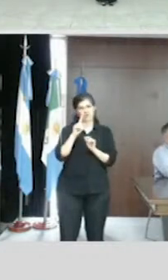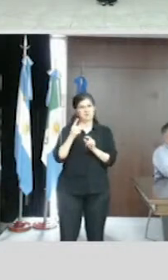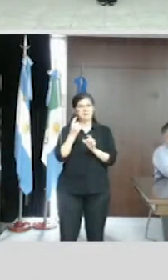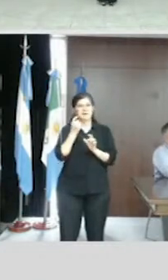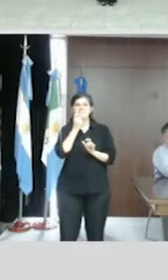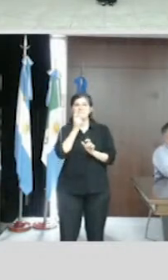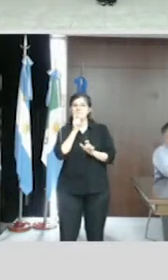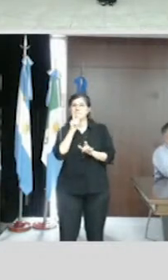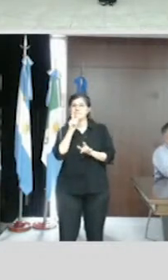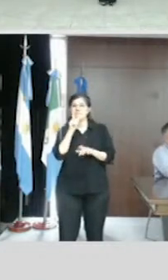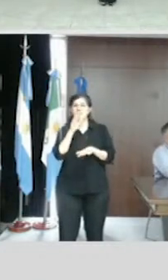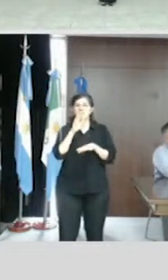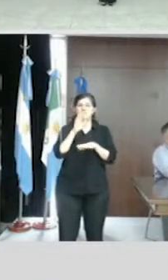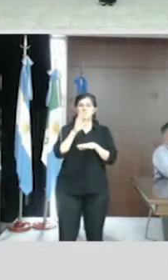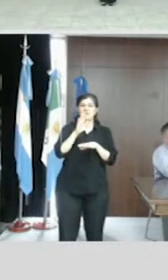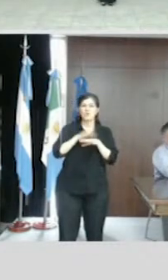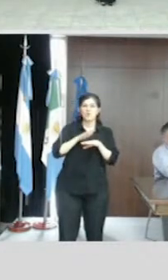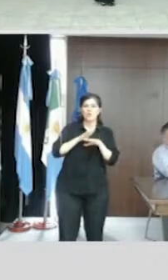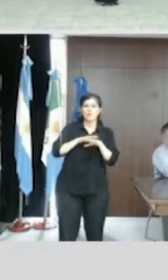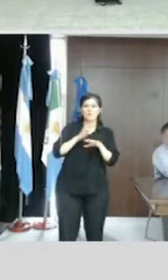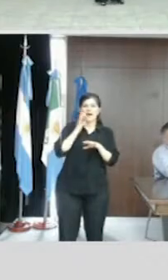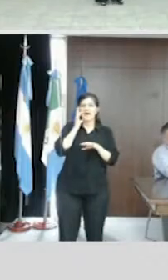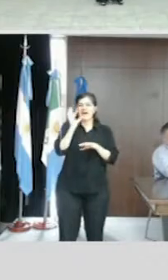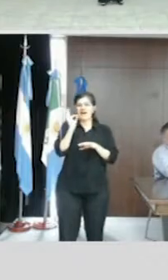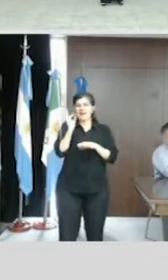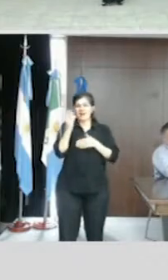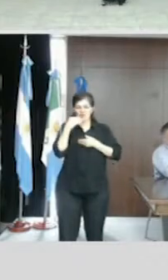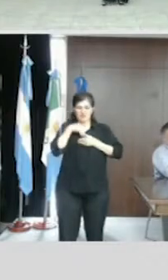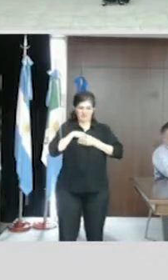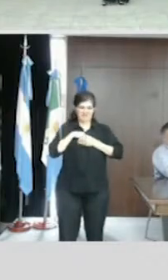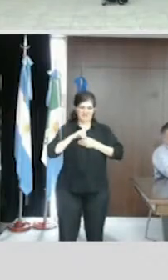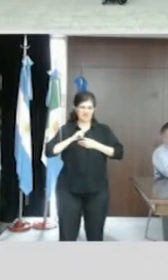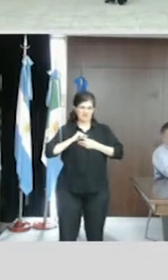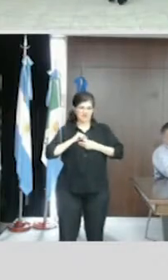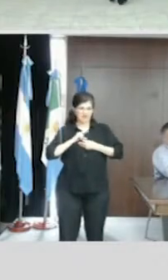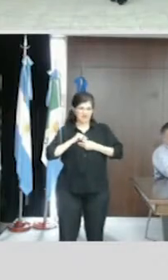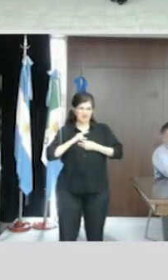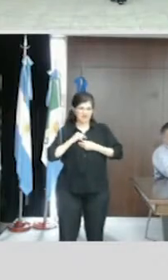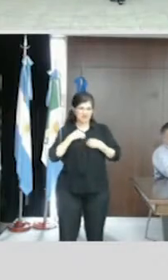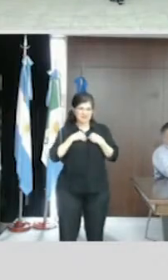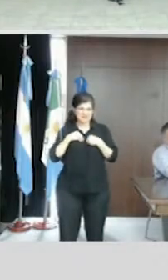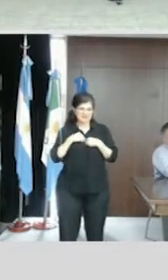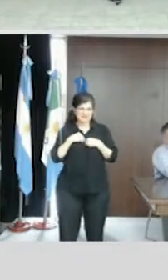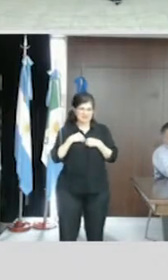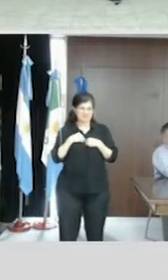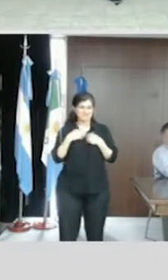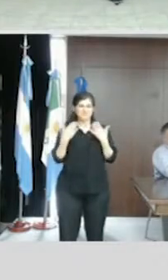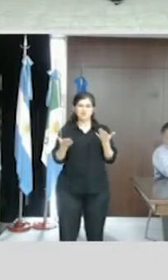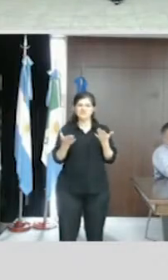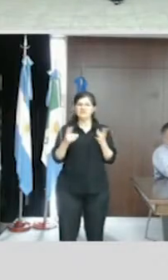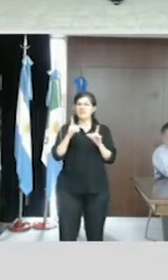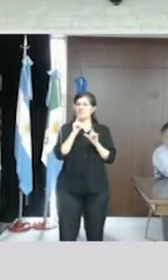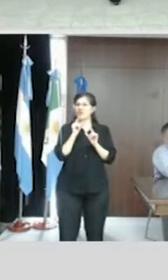alguna causa en el interior. ¿Y qué quiero hacer con esto? El ejercicio de que no debemos negar el